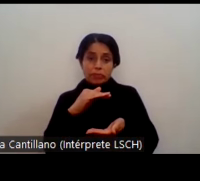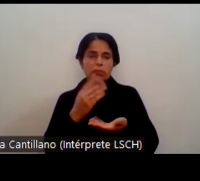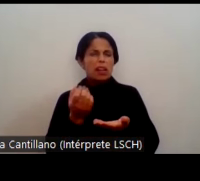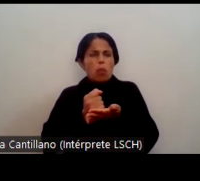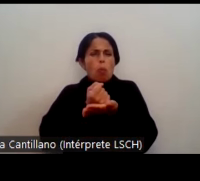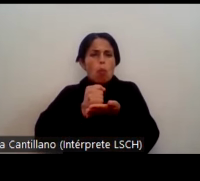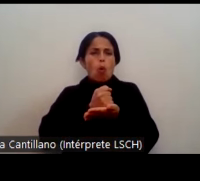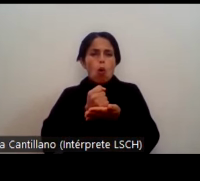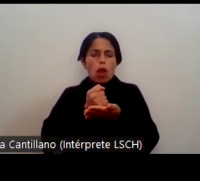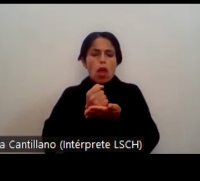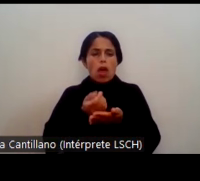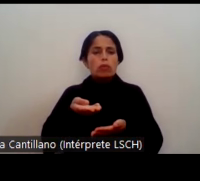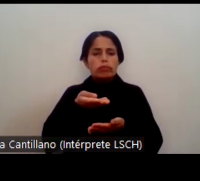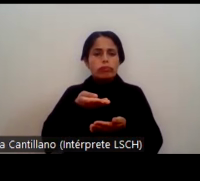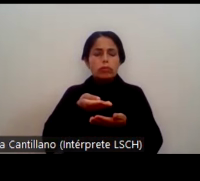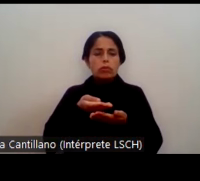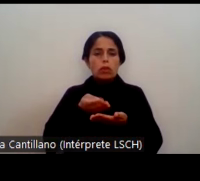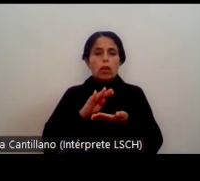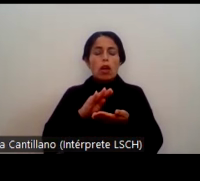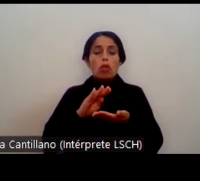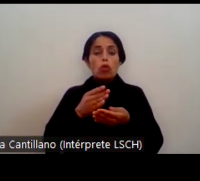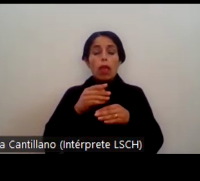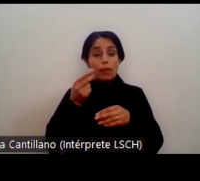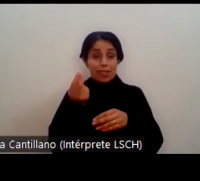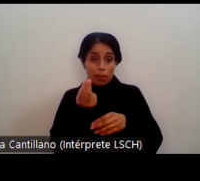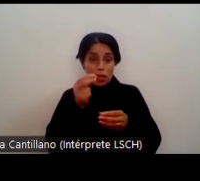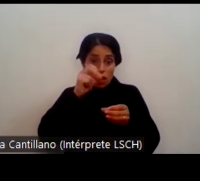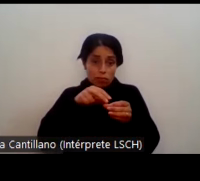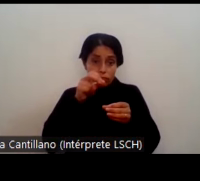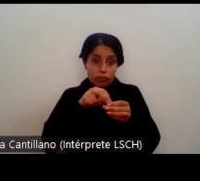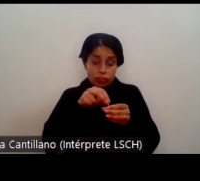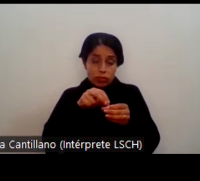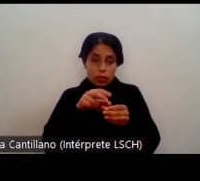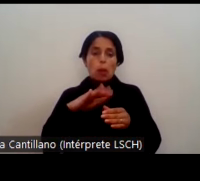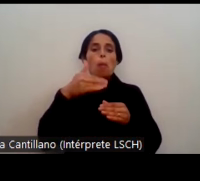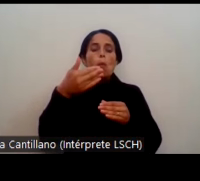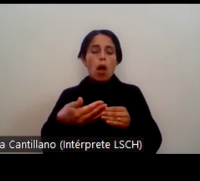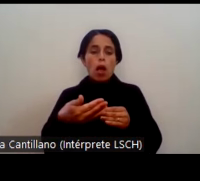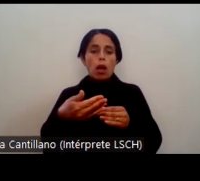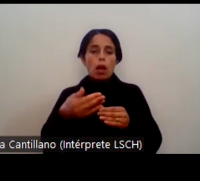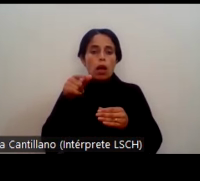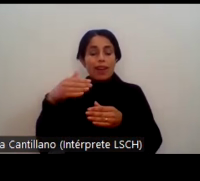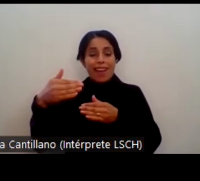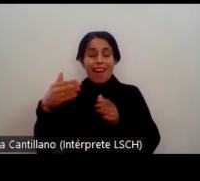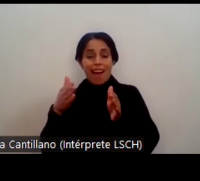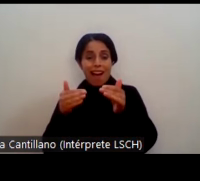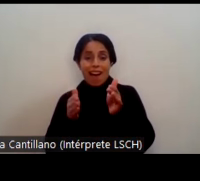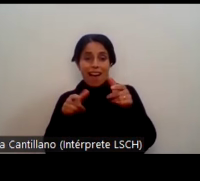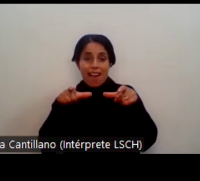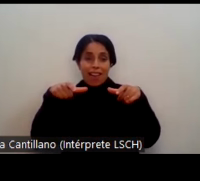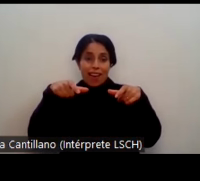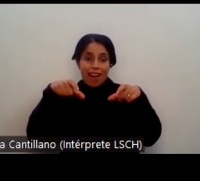moler, tostar, moler la semilla y luego eran depositadas en la cavidad de la